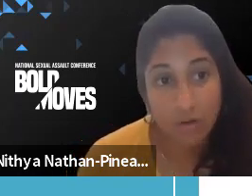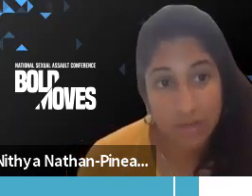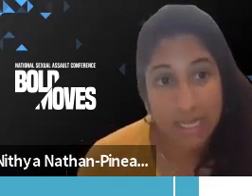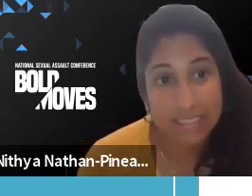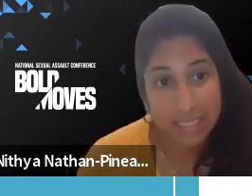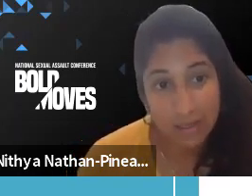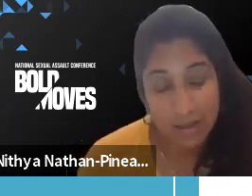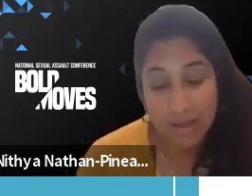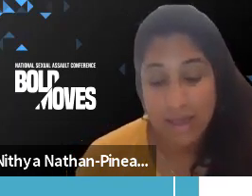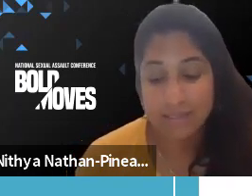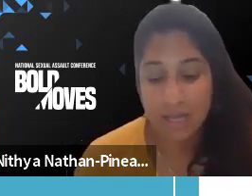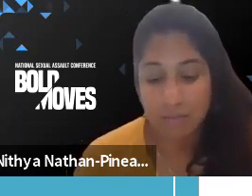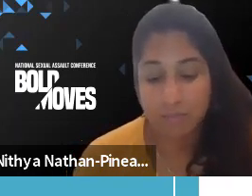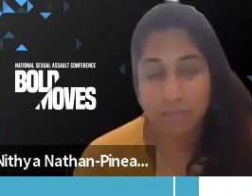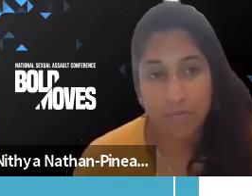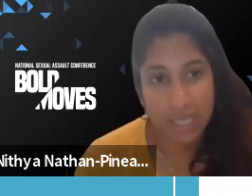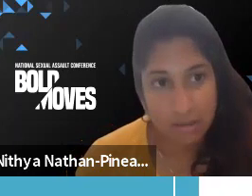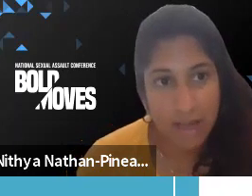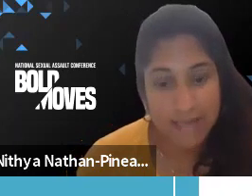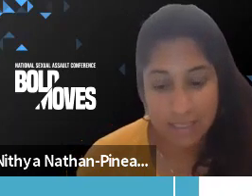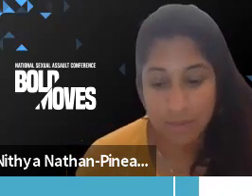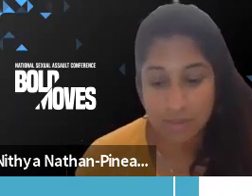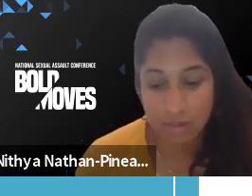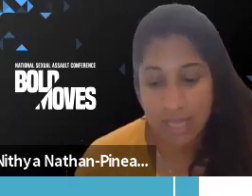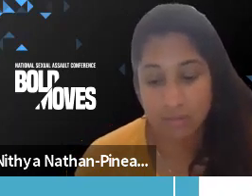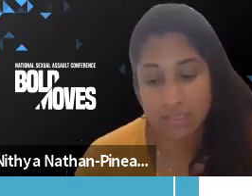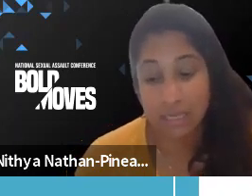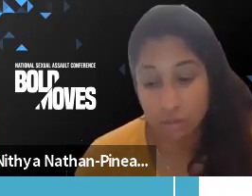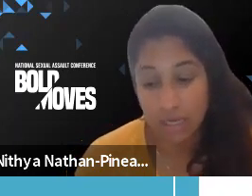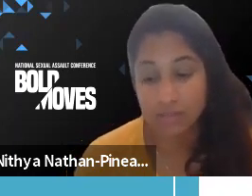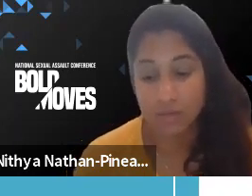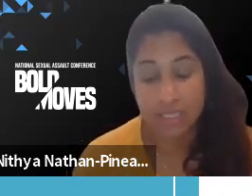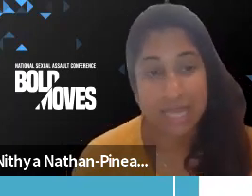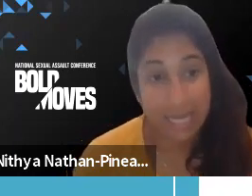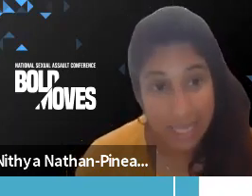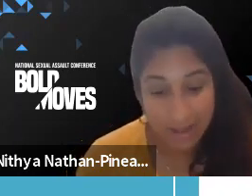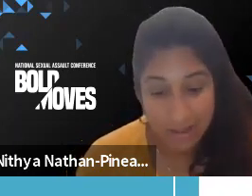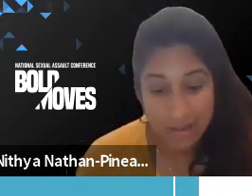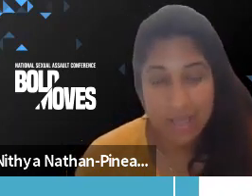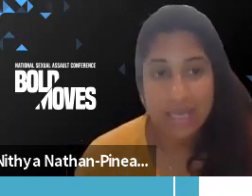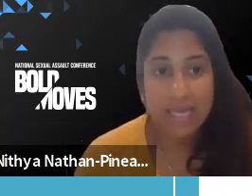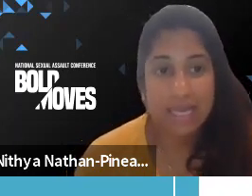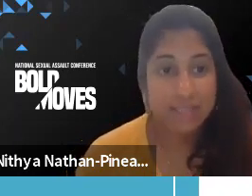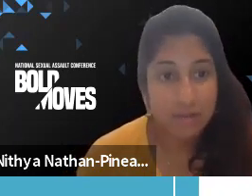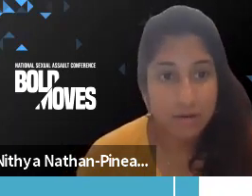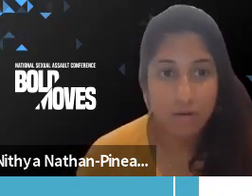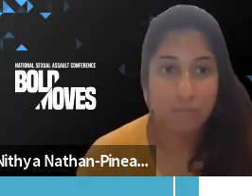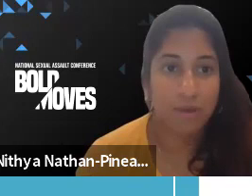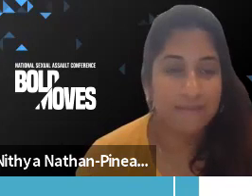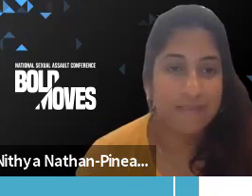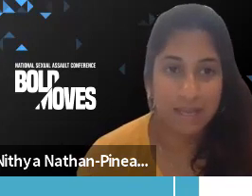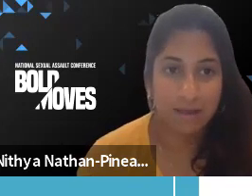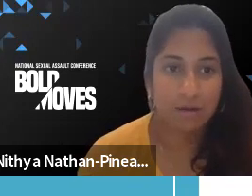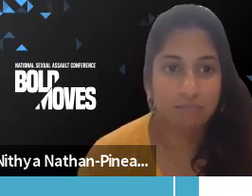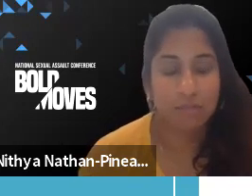tiene COVID-19, están poniendo a esta persona en una célula solitaria y eso